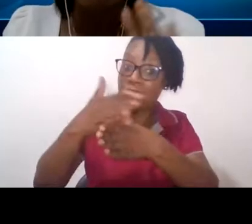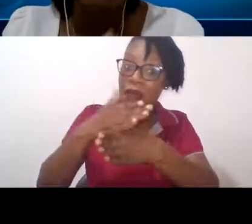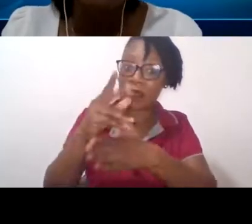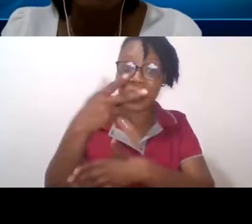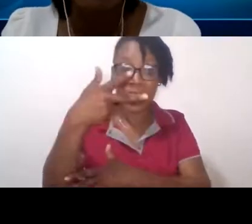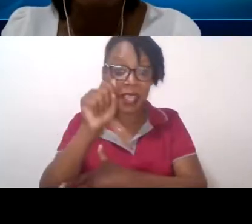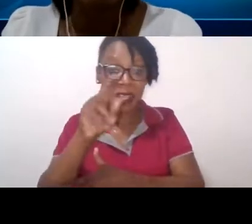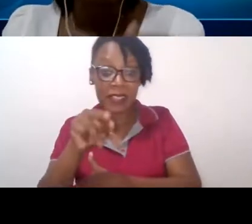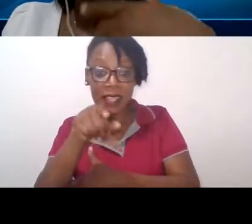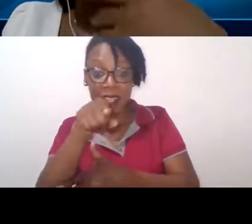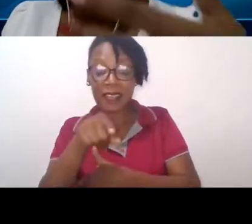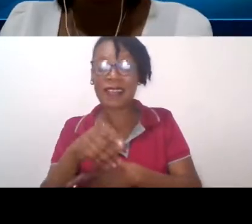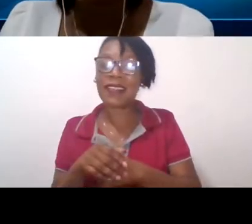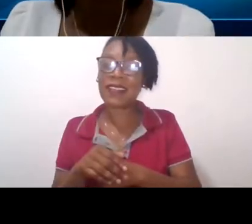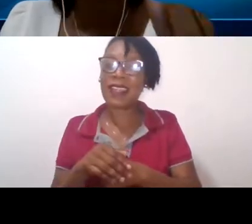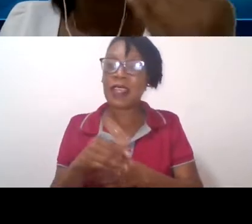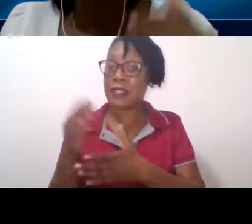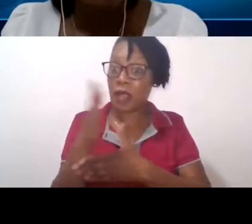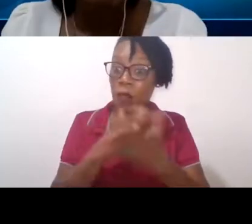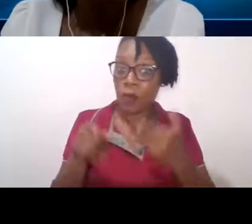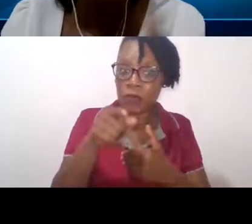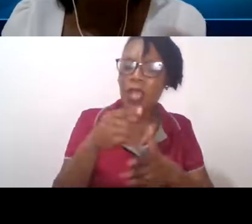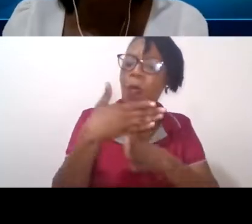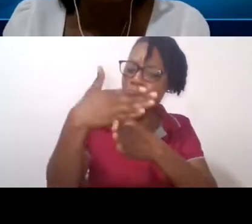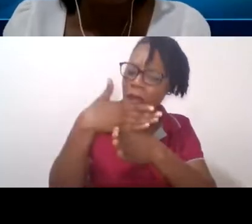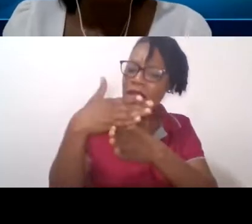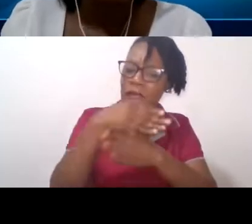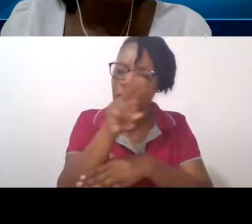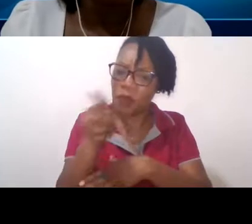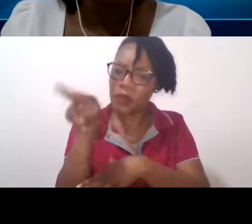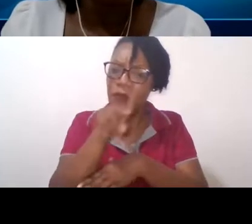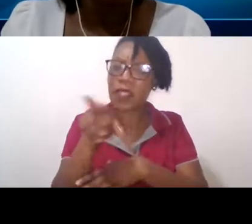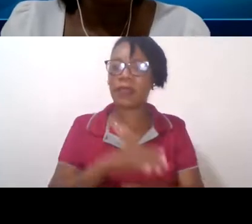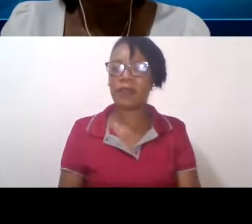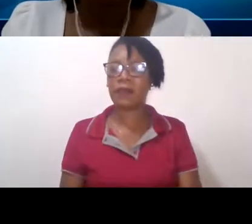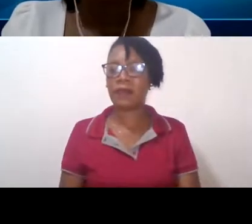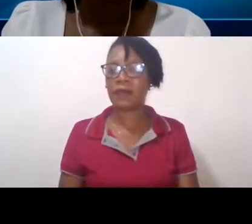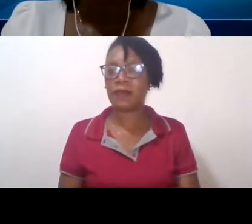que yo les estoy dando, ustedes tienen otro, compártanlo para que ahora